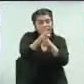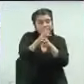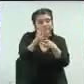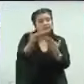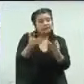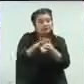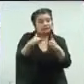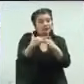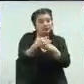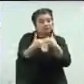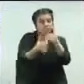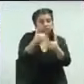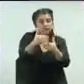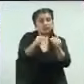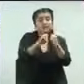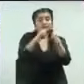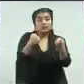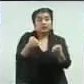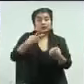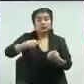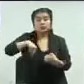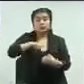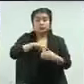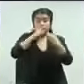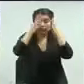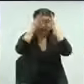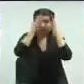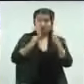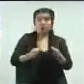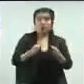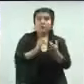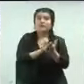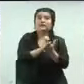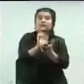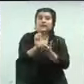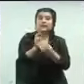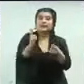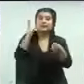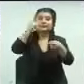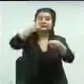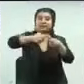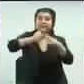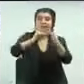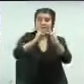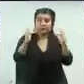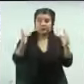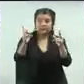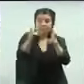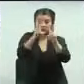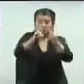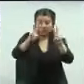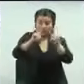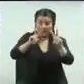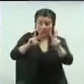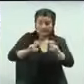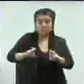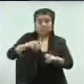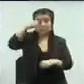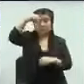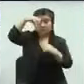de lo que estaba sucediendo. Entonces, tomamos la decisión de manera preventiva de cerrar el puente para poder hacer una inspección con luz de